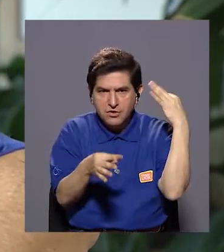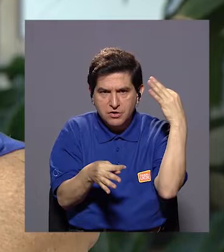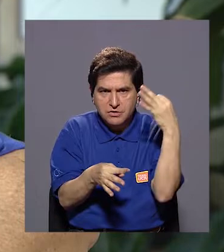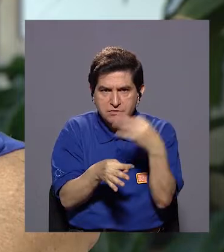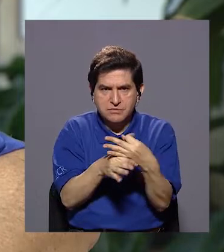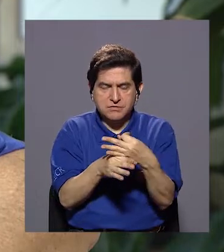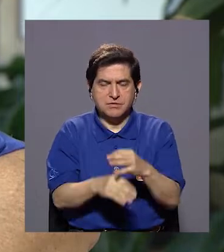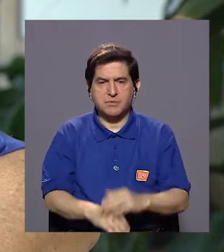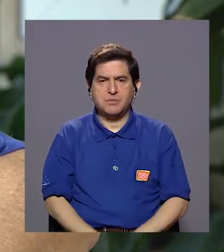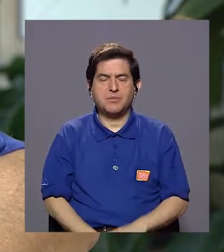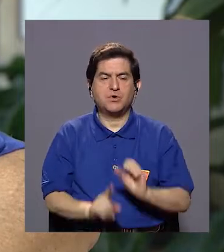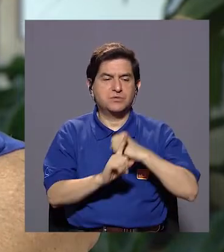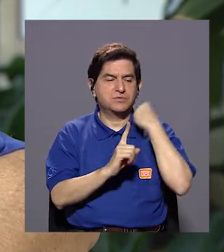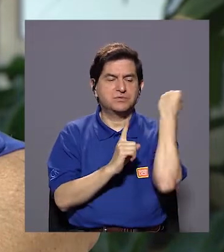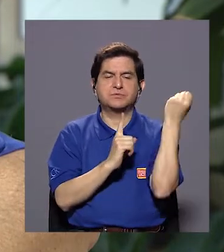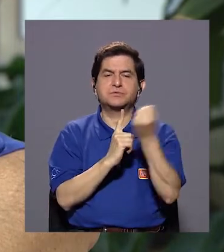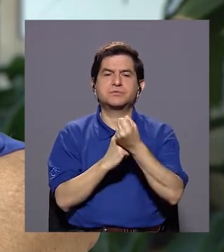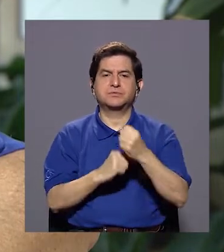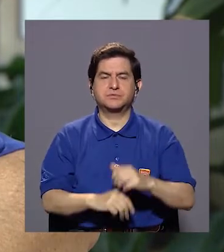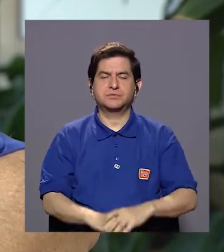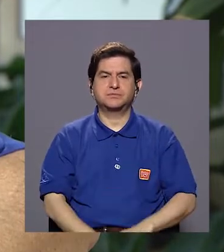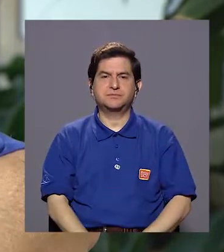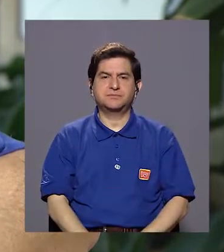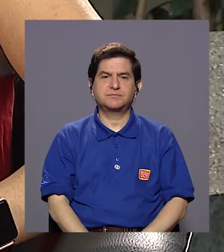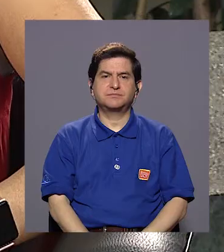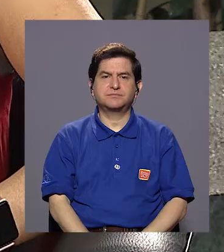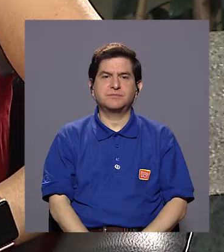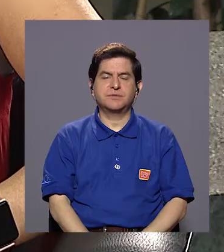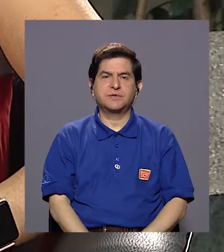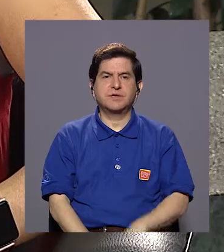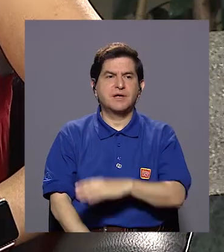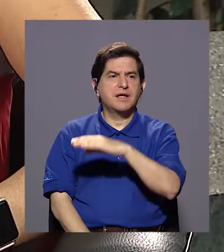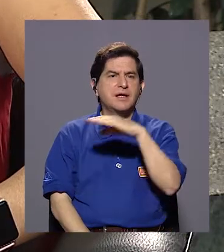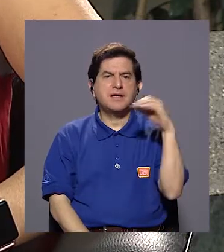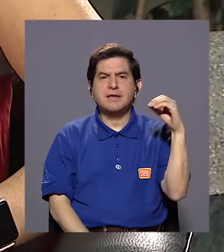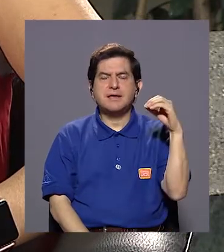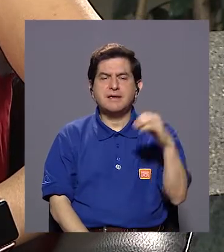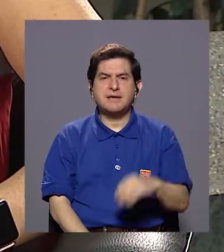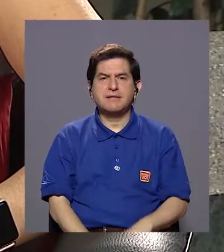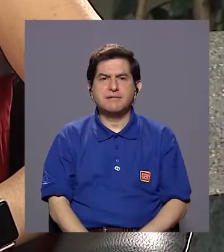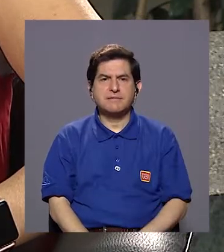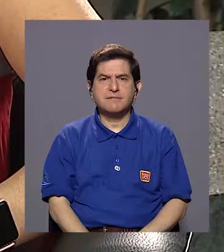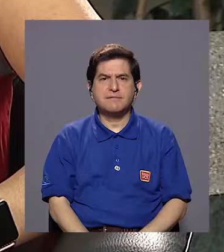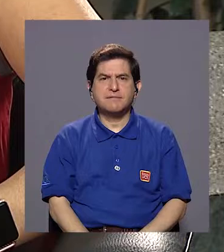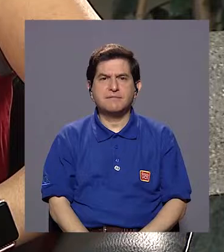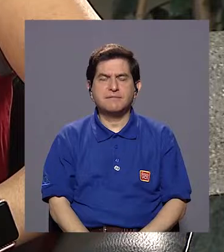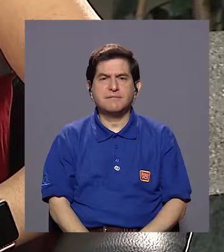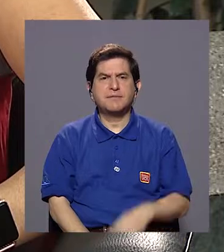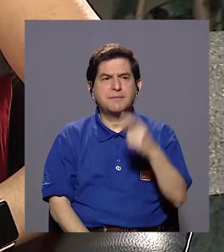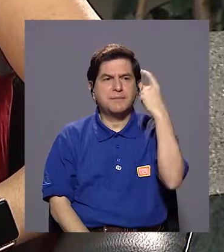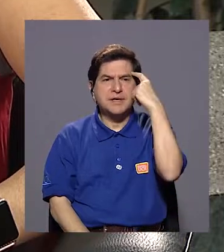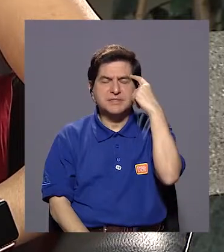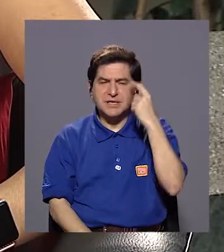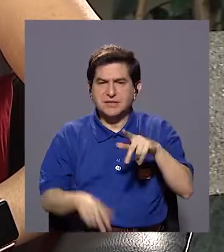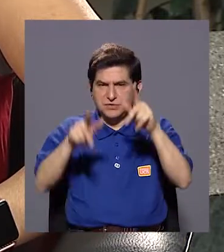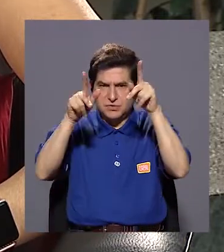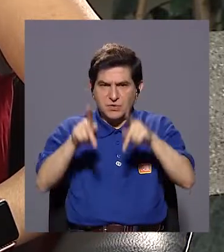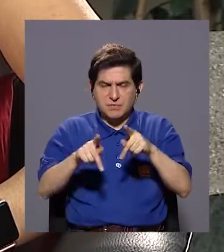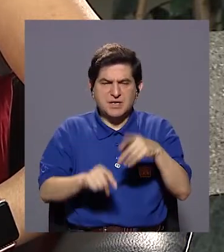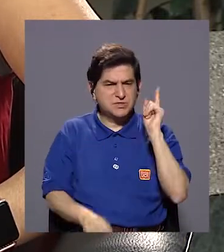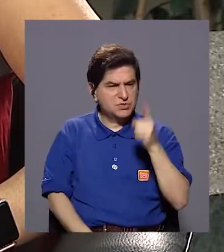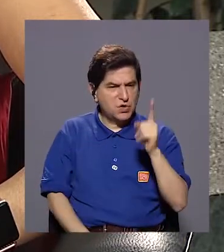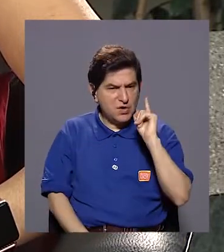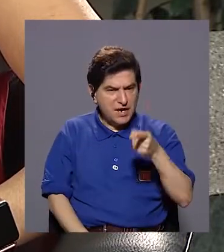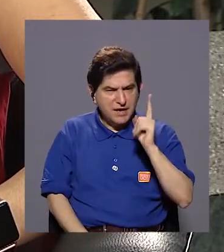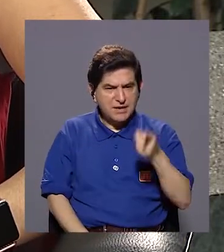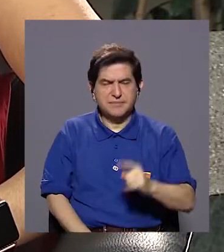digamos, de situaciones, ¿verdad? Uh-huh, uh-huh. Y a nivel de la persona que